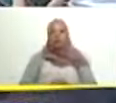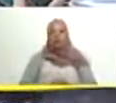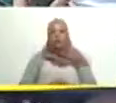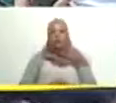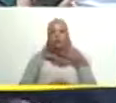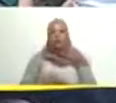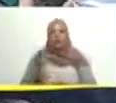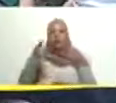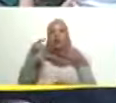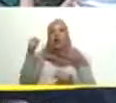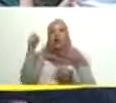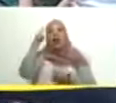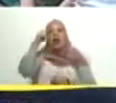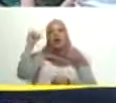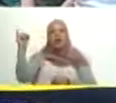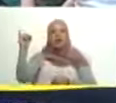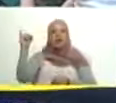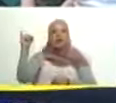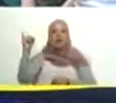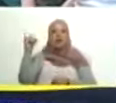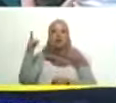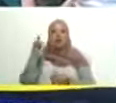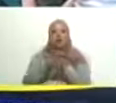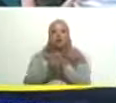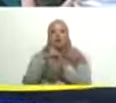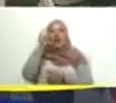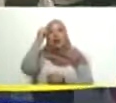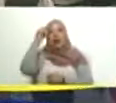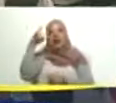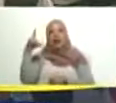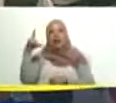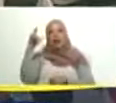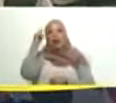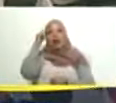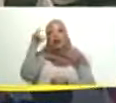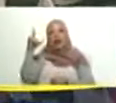haitianos, Haití, Haití, Haití.